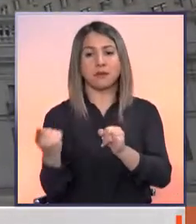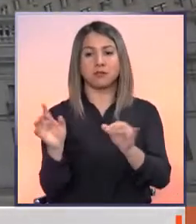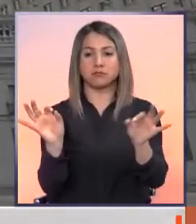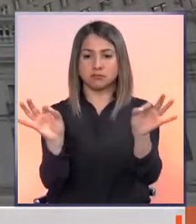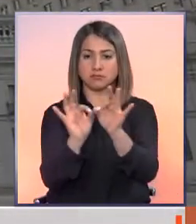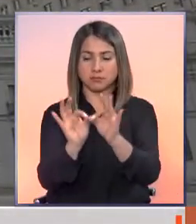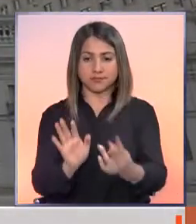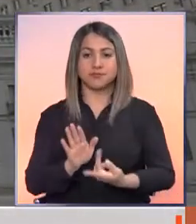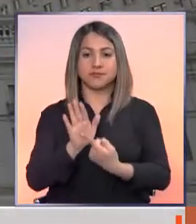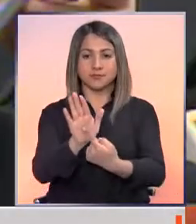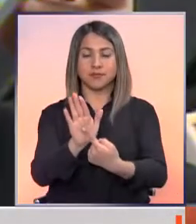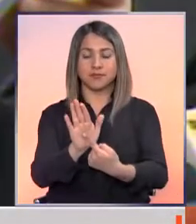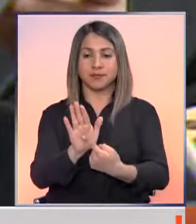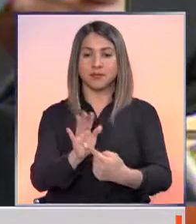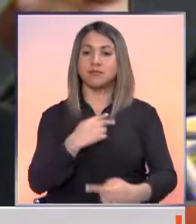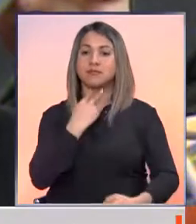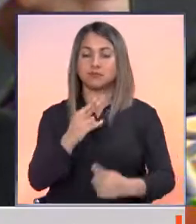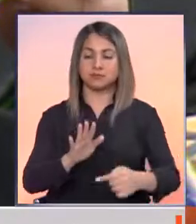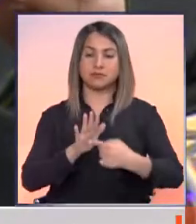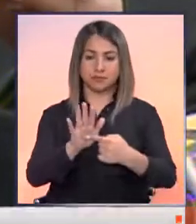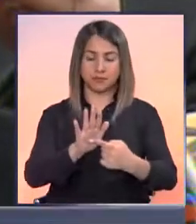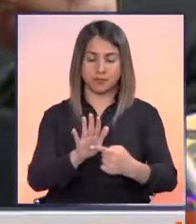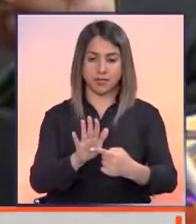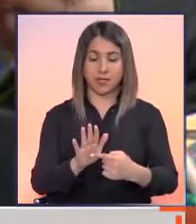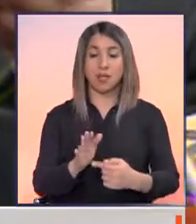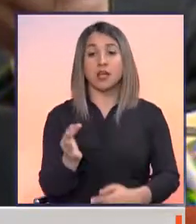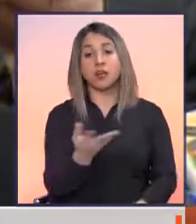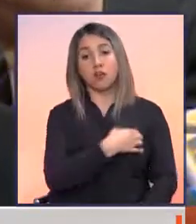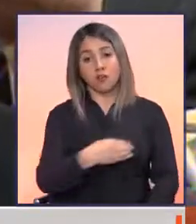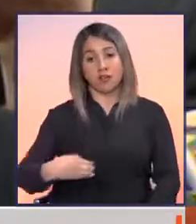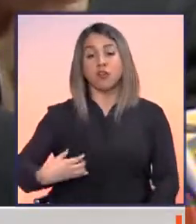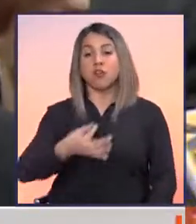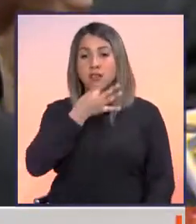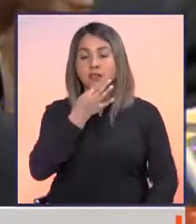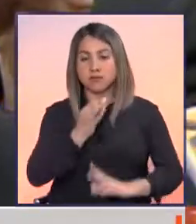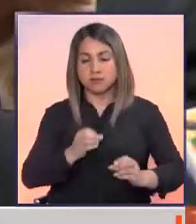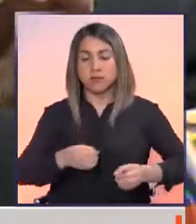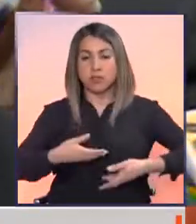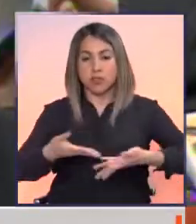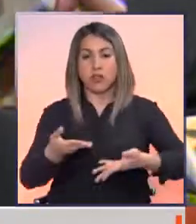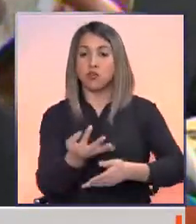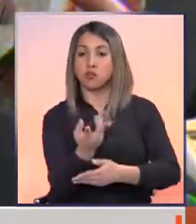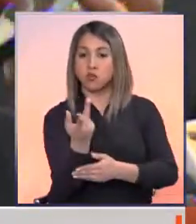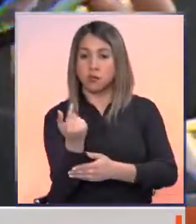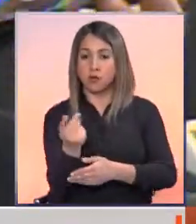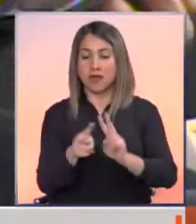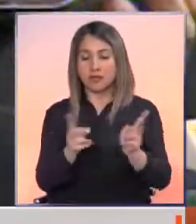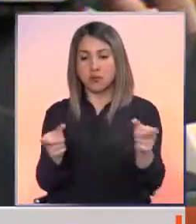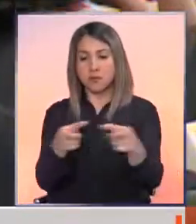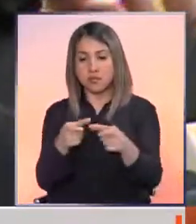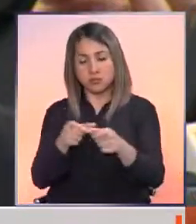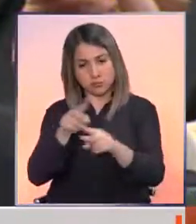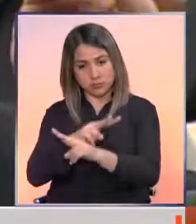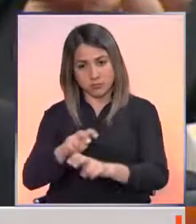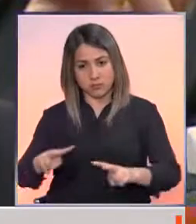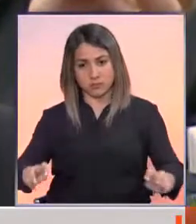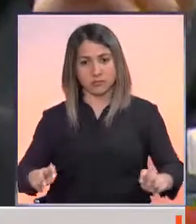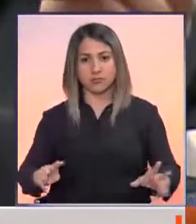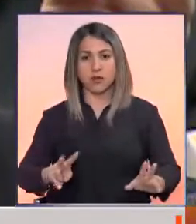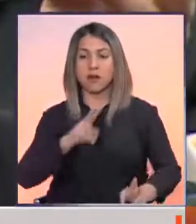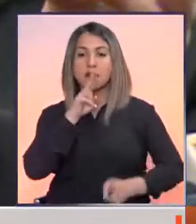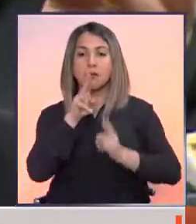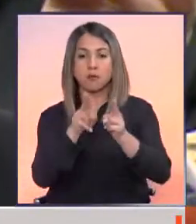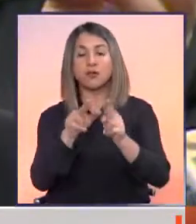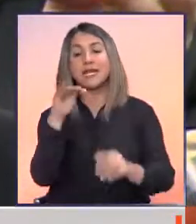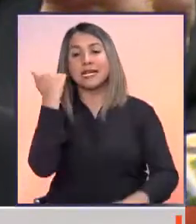fue el portavoz de la moneda la cifra que entregó el gobierno en virtud de una solicitud que hizo una comisión en este ahora la cámara responde a